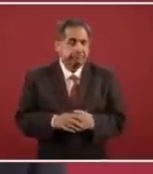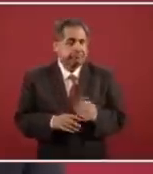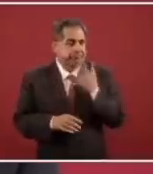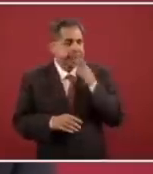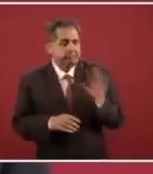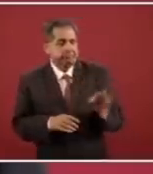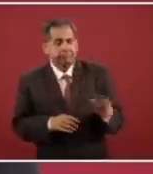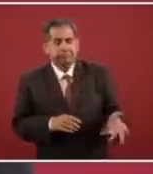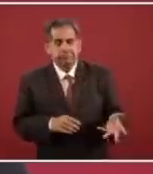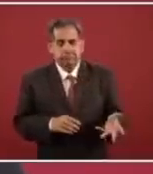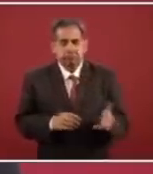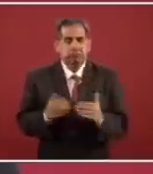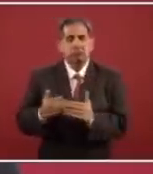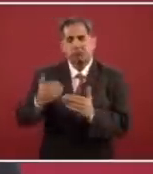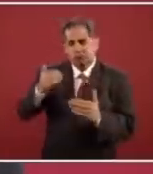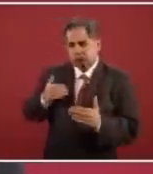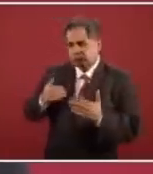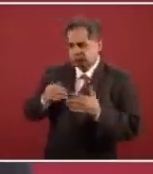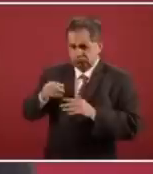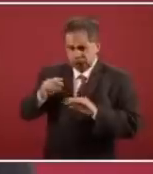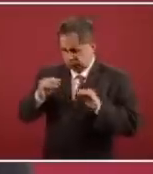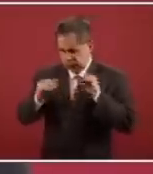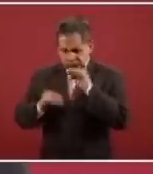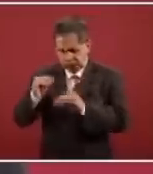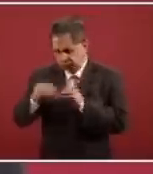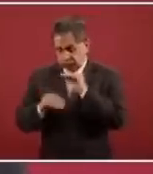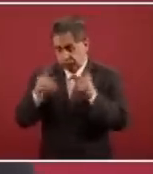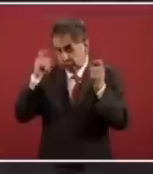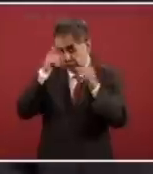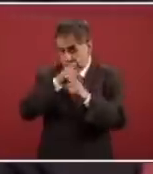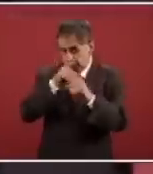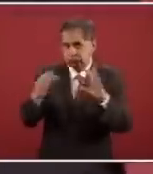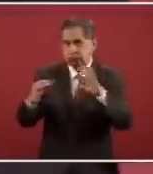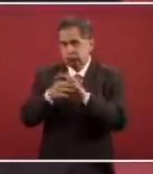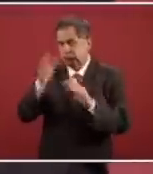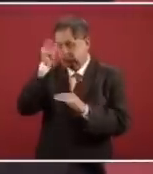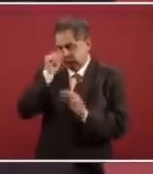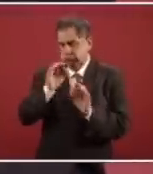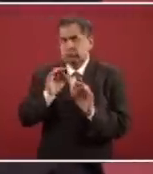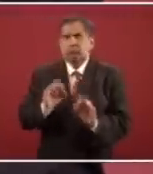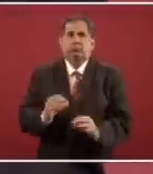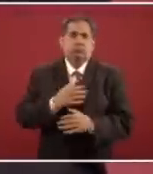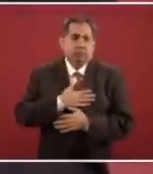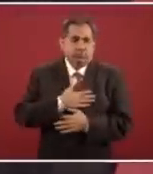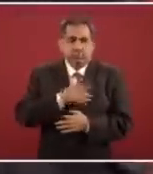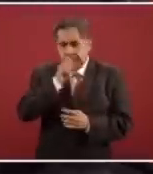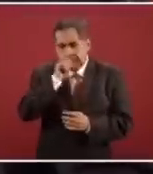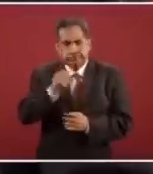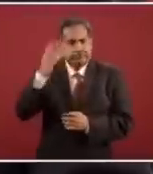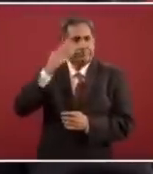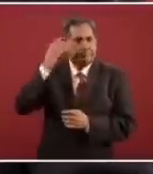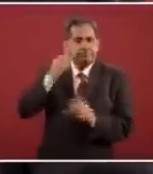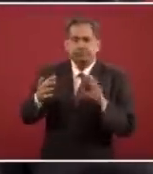menor a lo que ya habíamos enfrentado. Y también en ese caso se resolvió